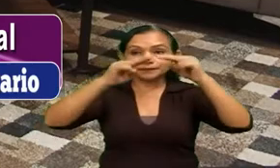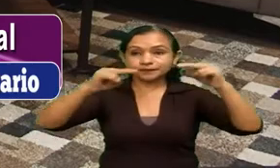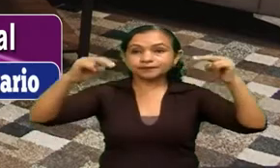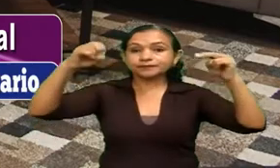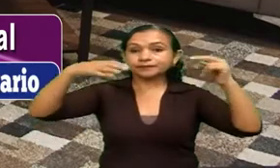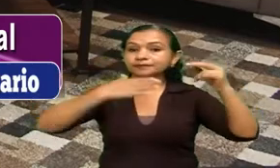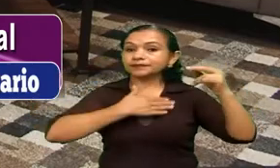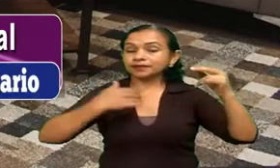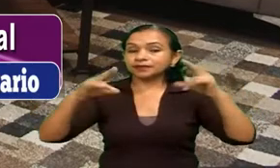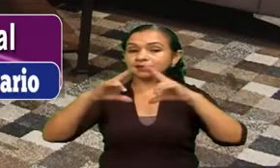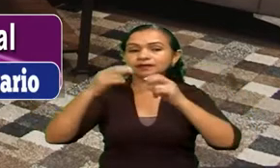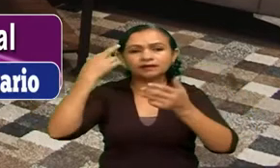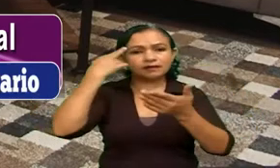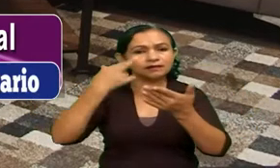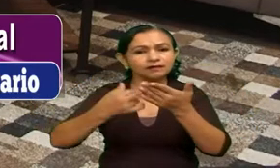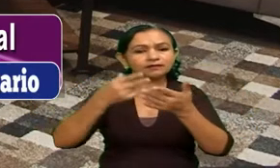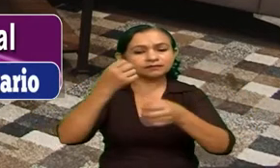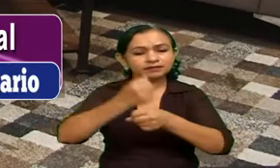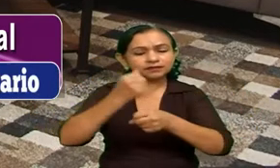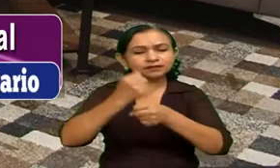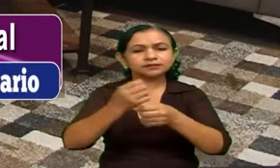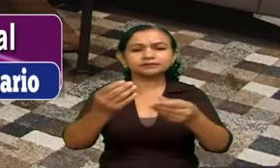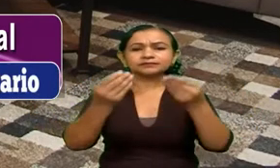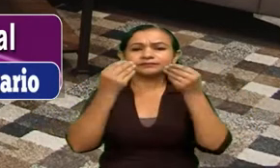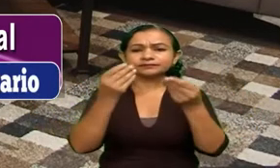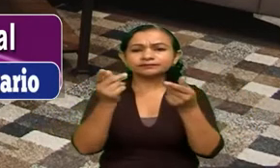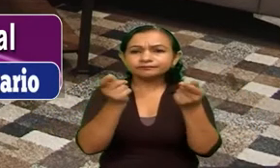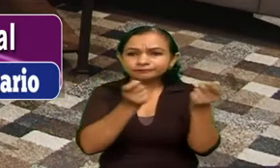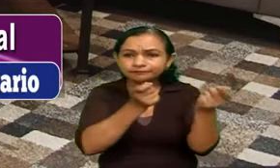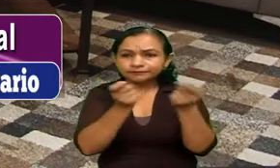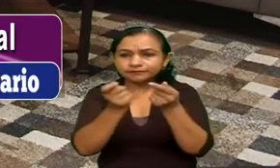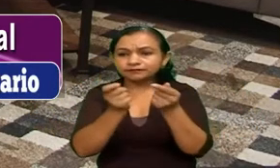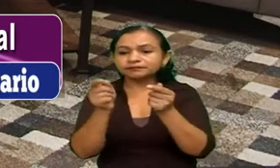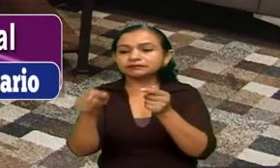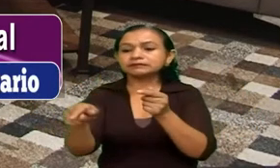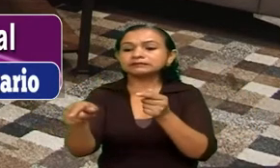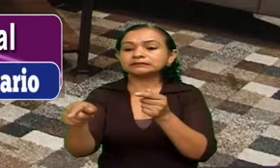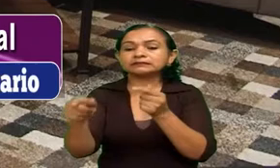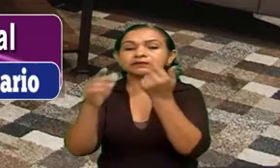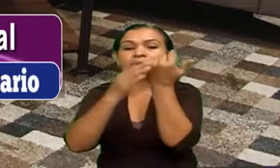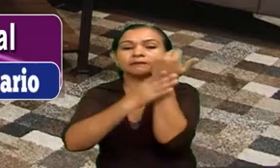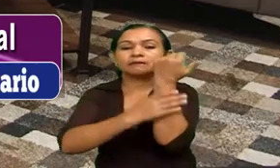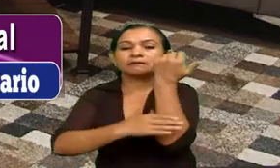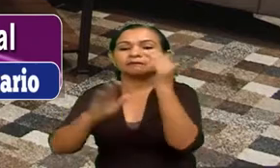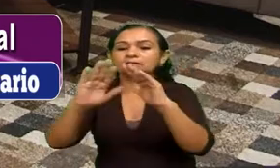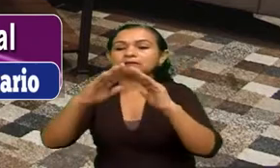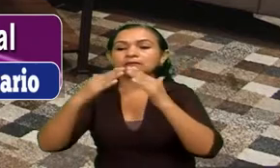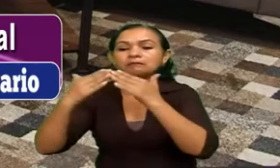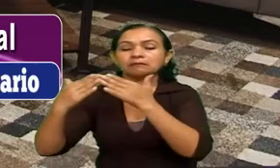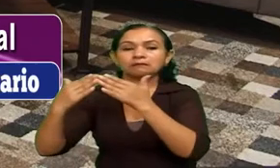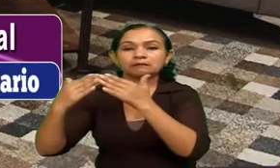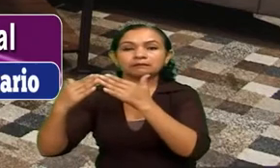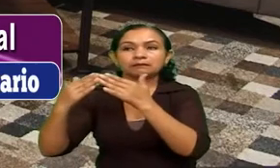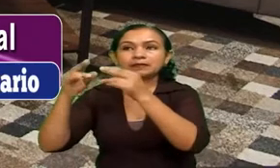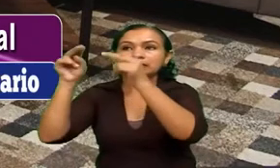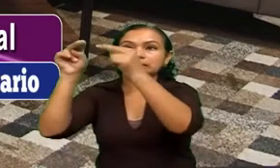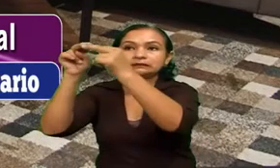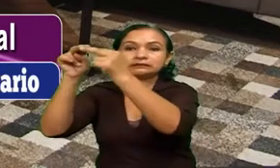recordemos, hemos trabajado en la cobertura eléctrica, en la normalización de asentamiento, en el cambio de la matriz energética,